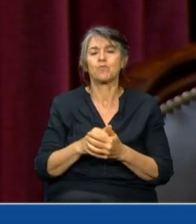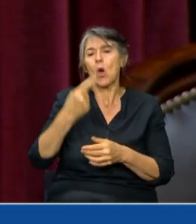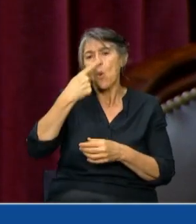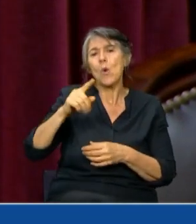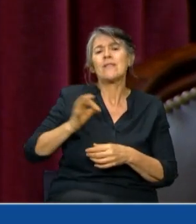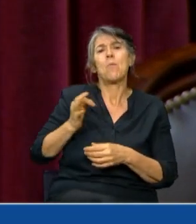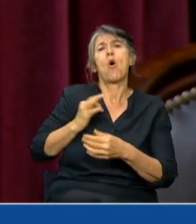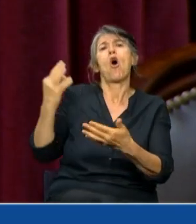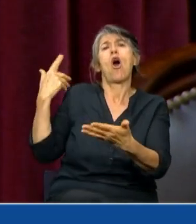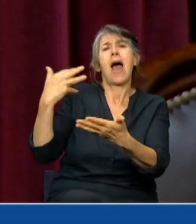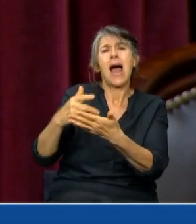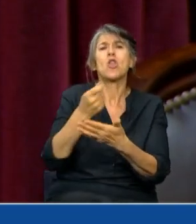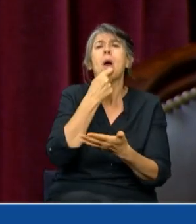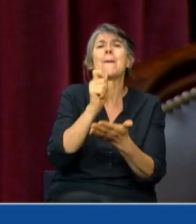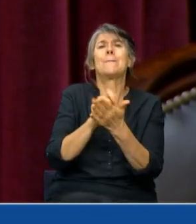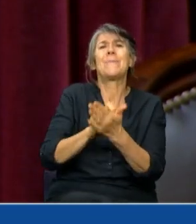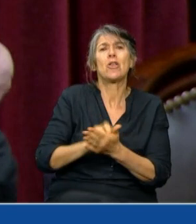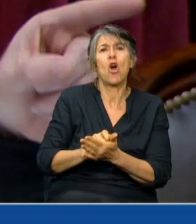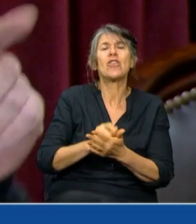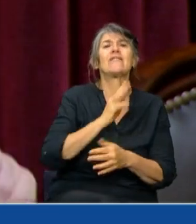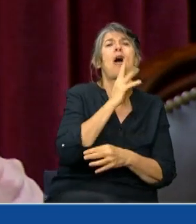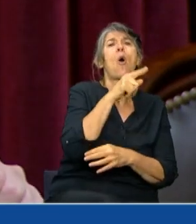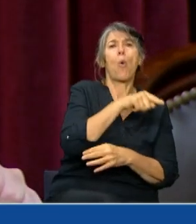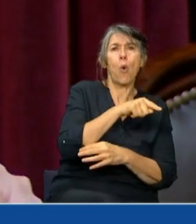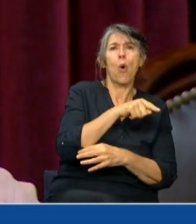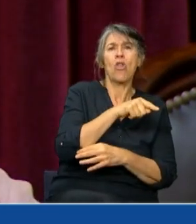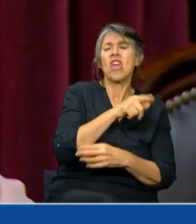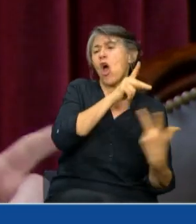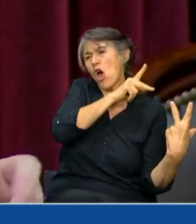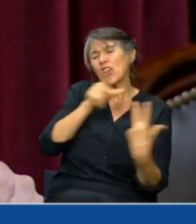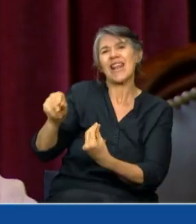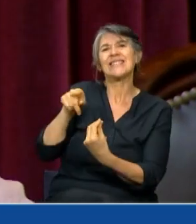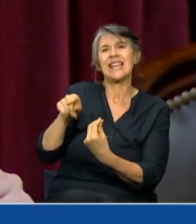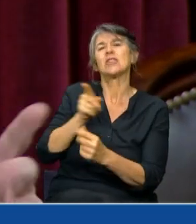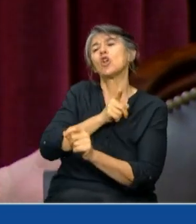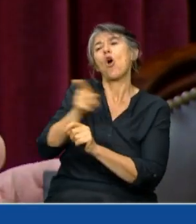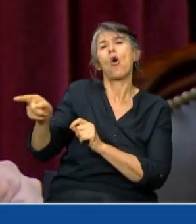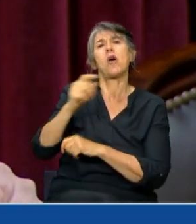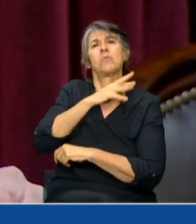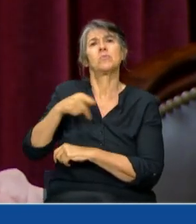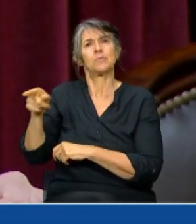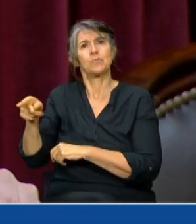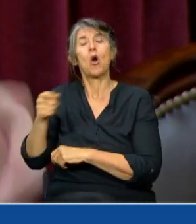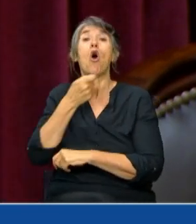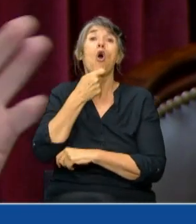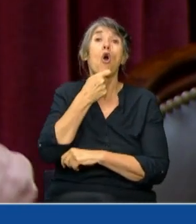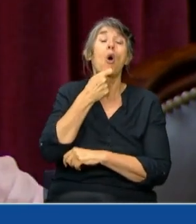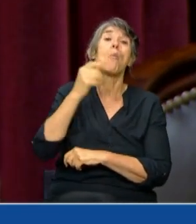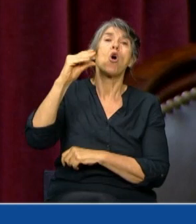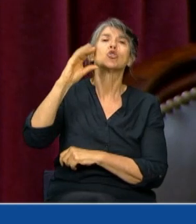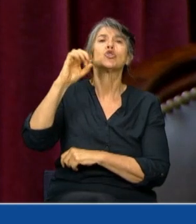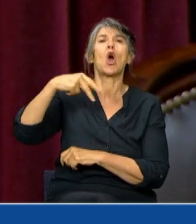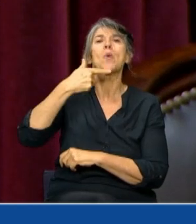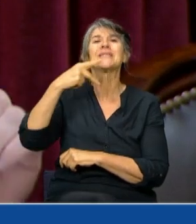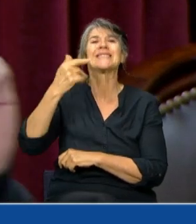pronunciamientos de intelectuales y periodistas judíos que rechazan esta política de opresión contra el pueblo palestino, como Noam Chomsky. Pero quiero